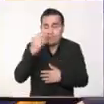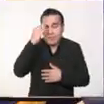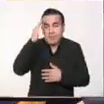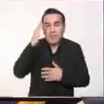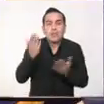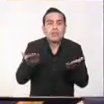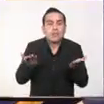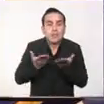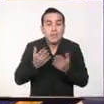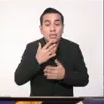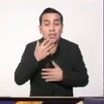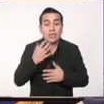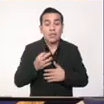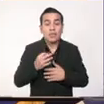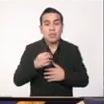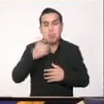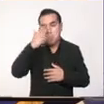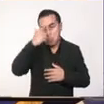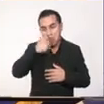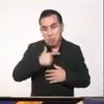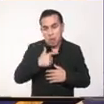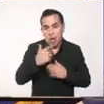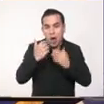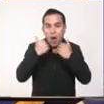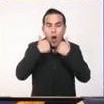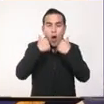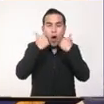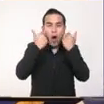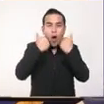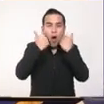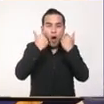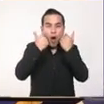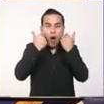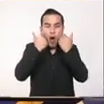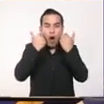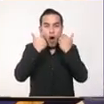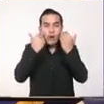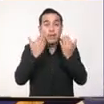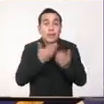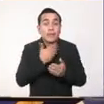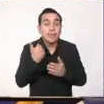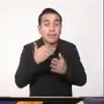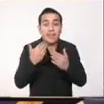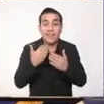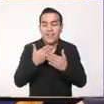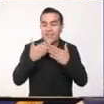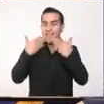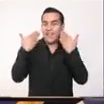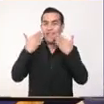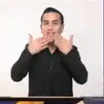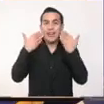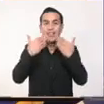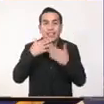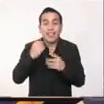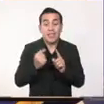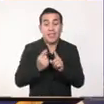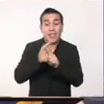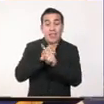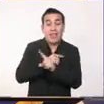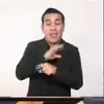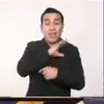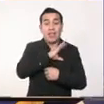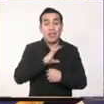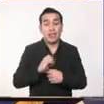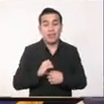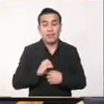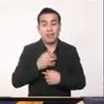dónde meterse. Ellos estaban tristes. Los jóvenes estaban felices. Que están cambiando su